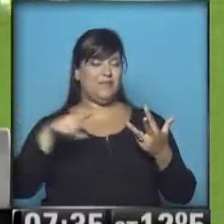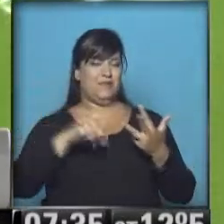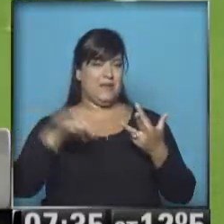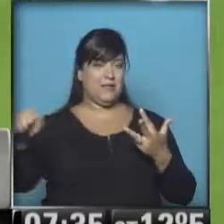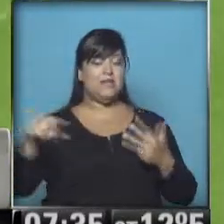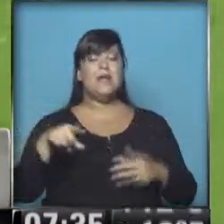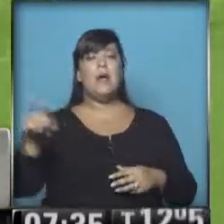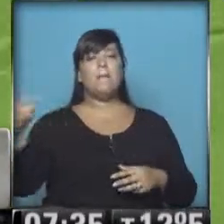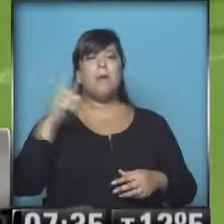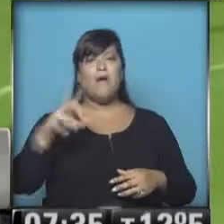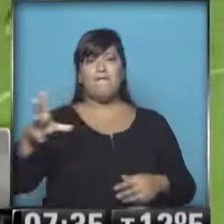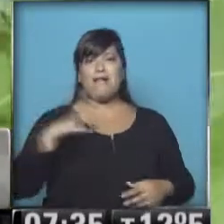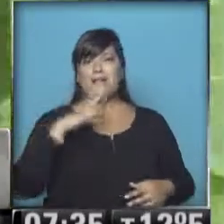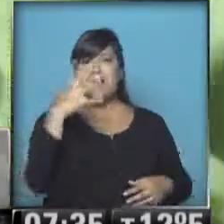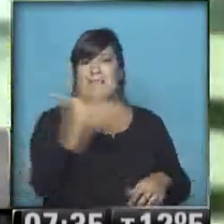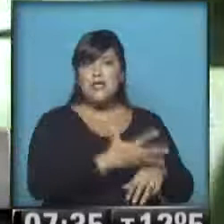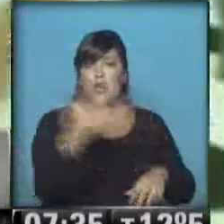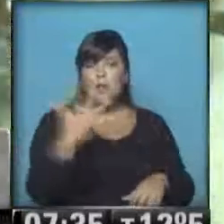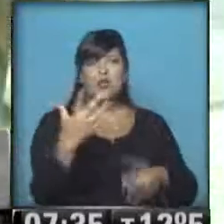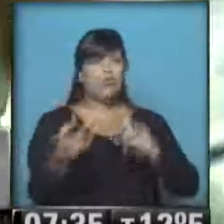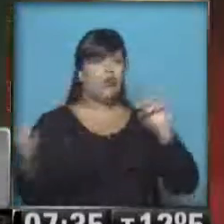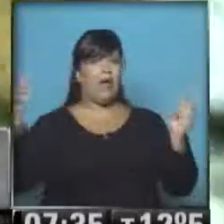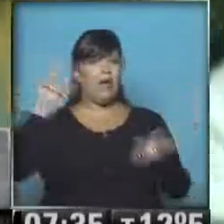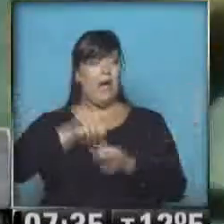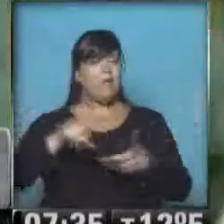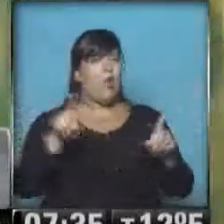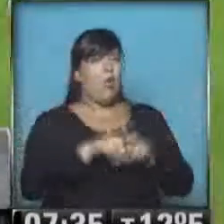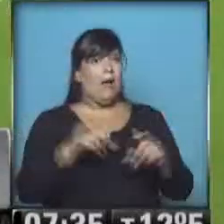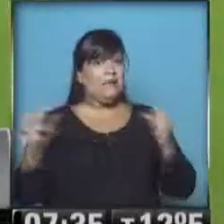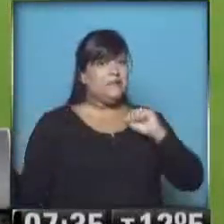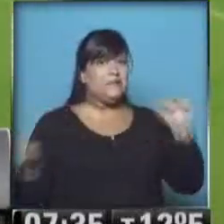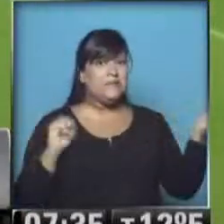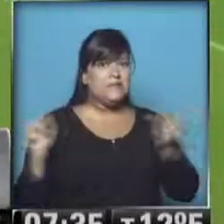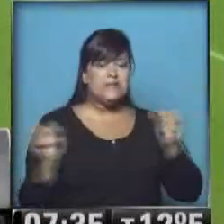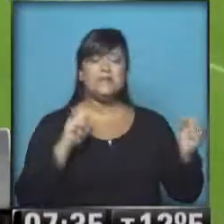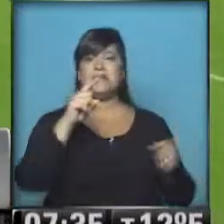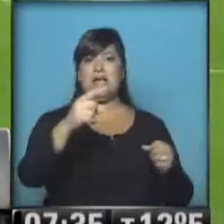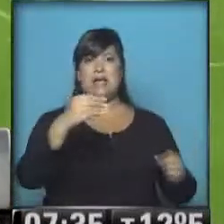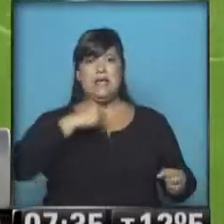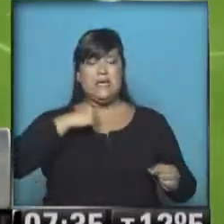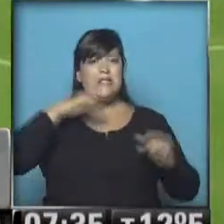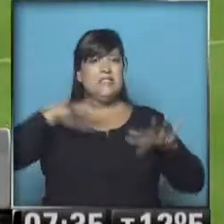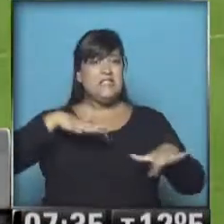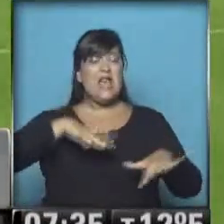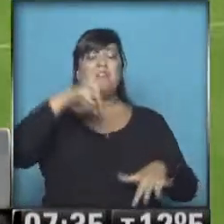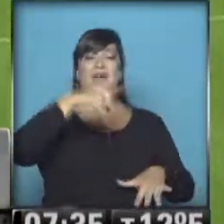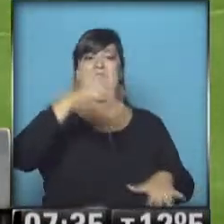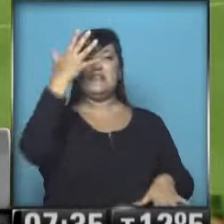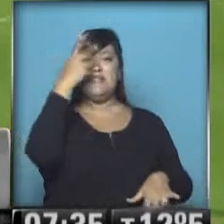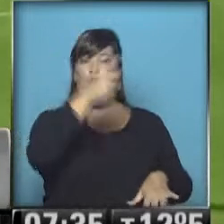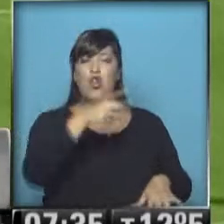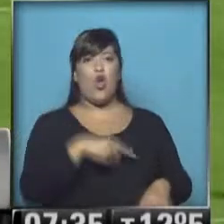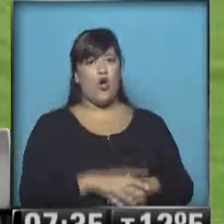faltando 5 minutos nada más. ¿En serio? Sí. O sea que con el corazón en la boca. Sí, los que, a ver, los hinchas de San Lorenzo, como se dice comúnmente, no es